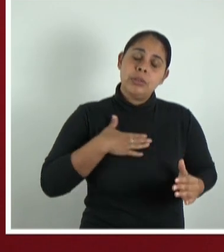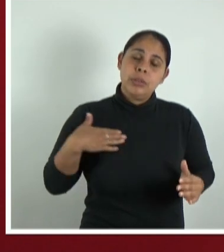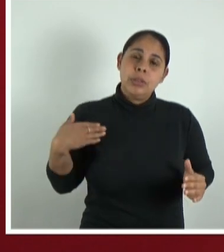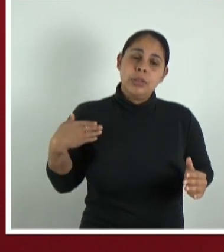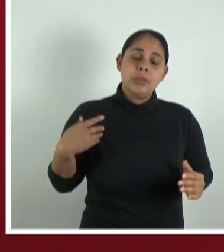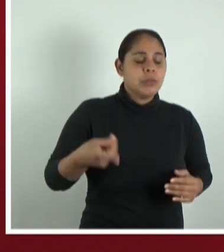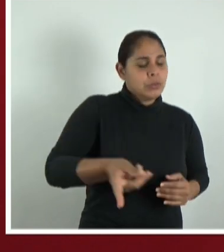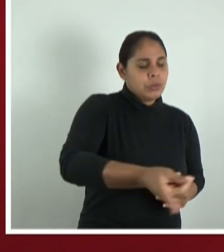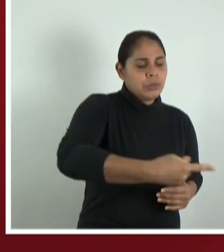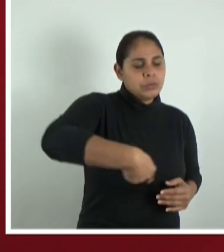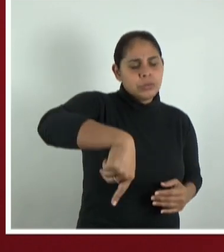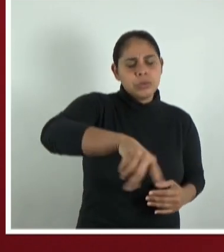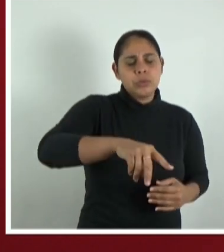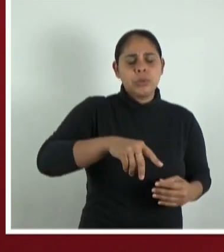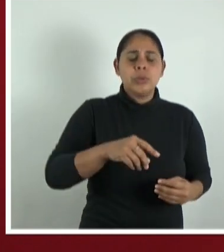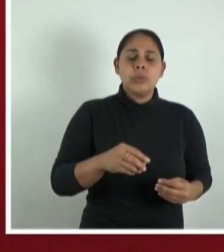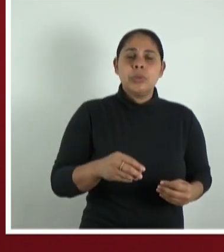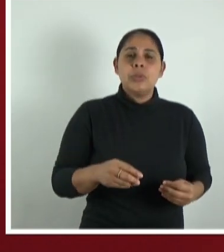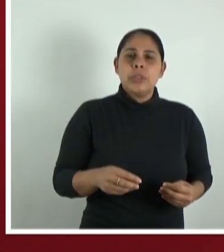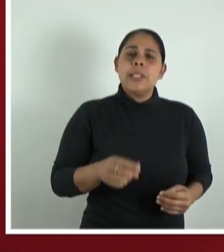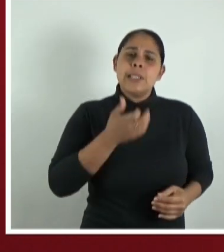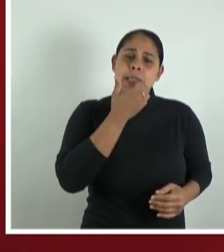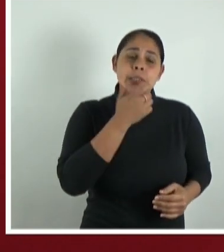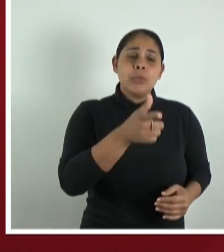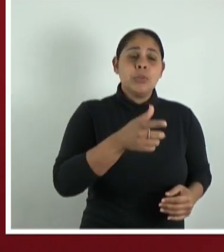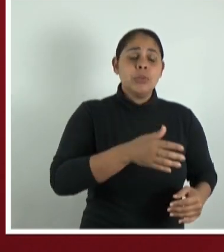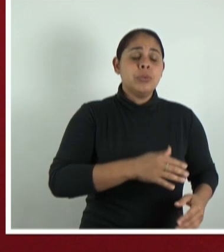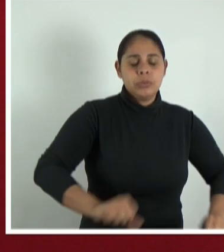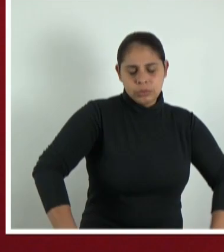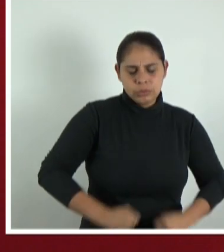con todos aquellos que quieren ser salvos.